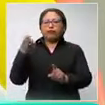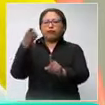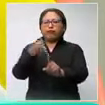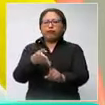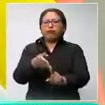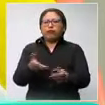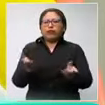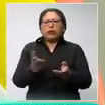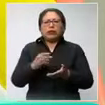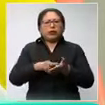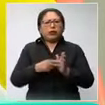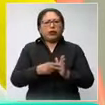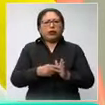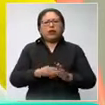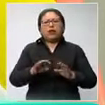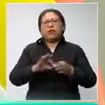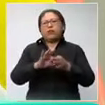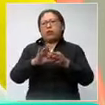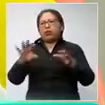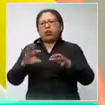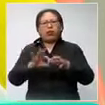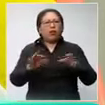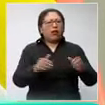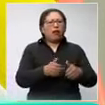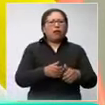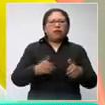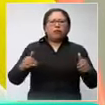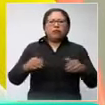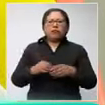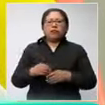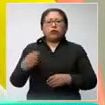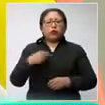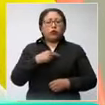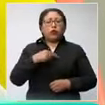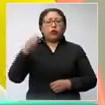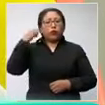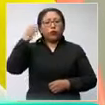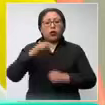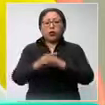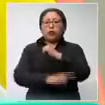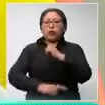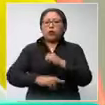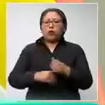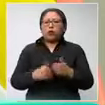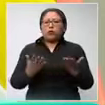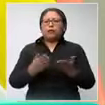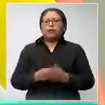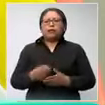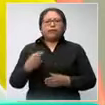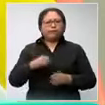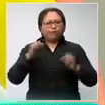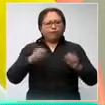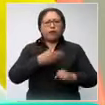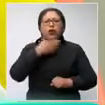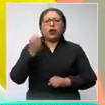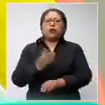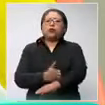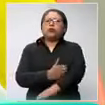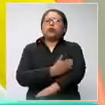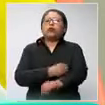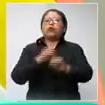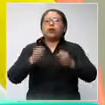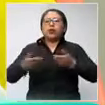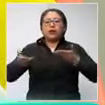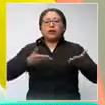no puede estar alejada de acciones urgentes que proponemos como Gobierno Nacional. Proponemos que hay que mejorar el servicio de derechos